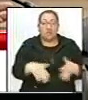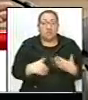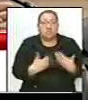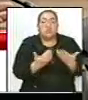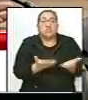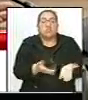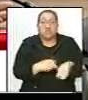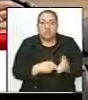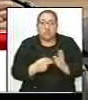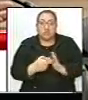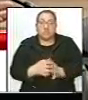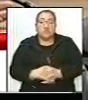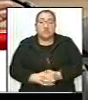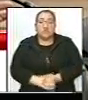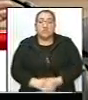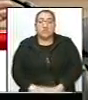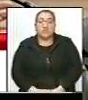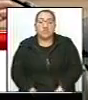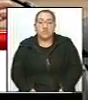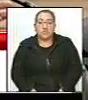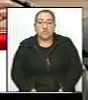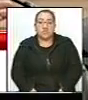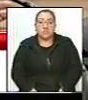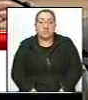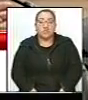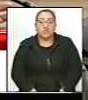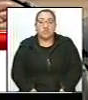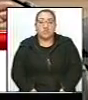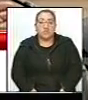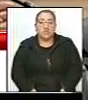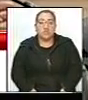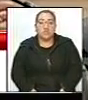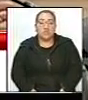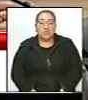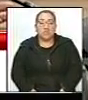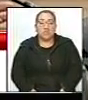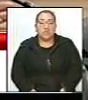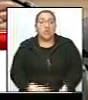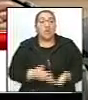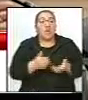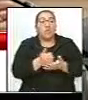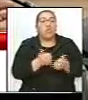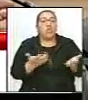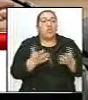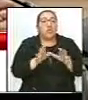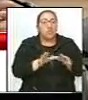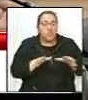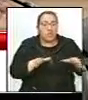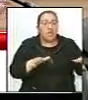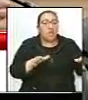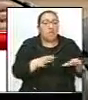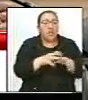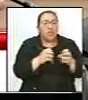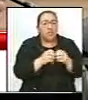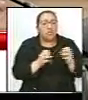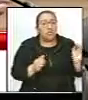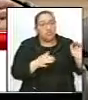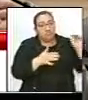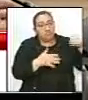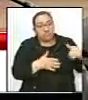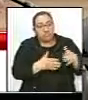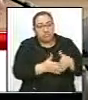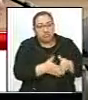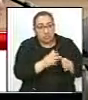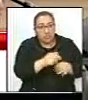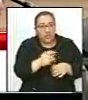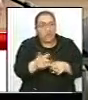darle, ¿cómo se llama esto?, los puertos artesanales, donde tengamos cámaras, tengamos todo, desembarcaderos, todo como